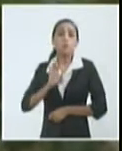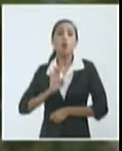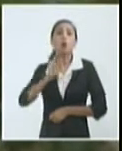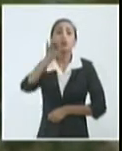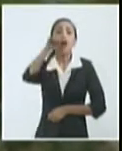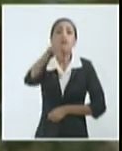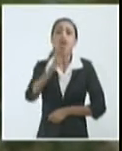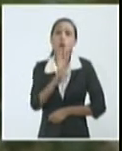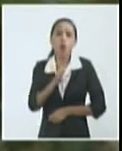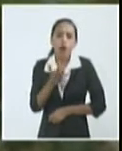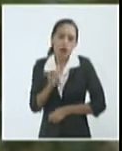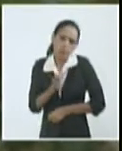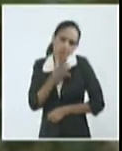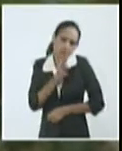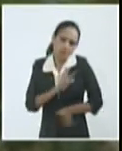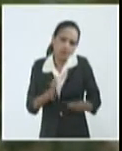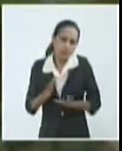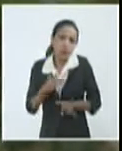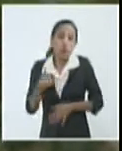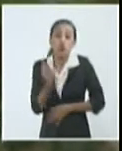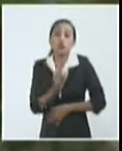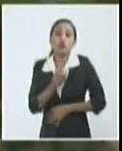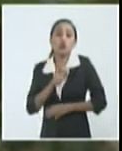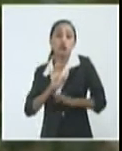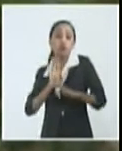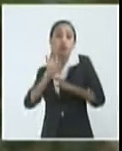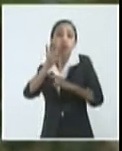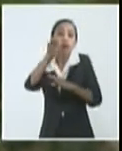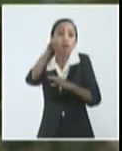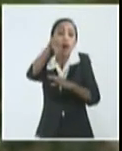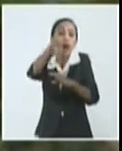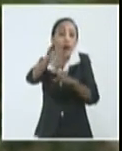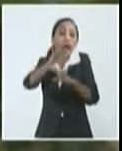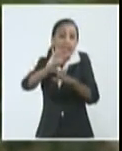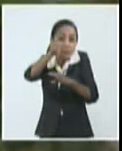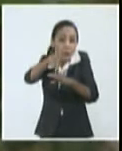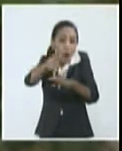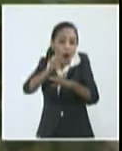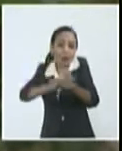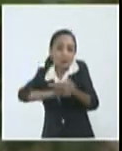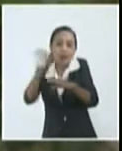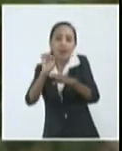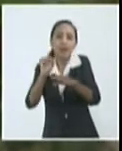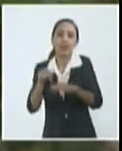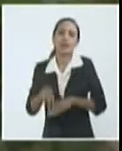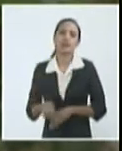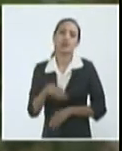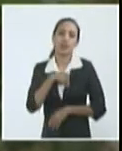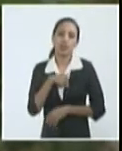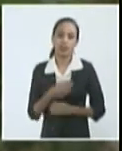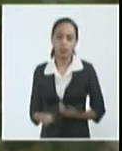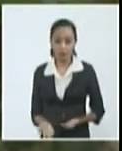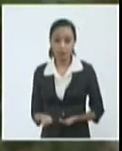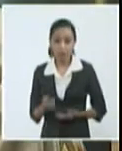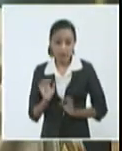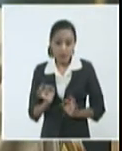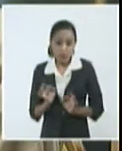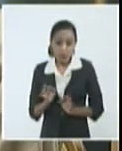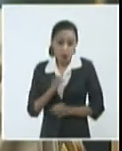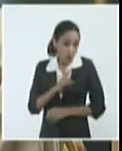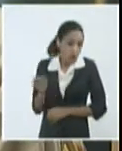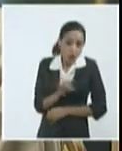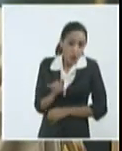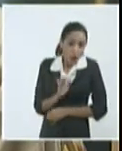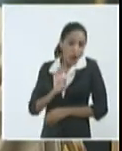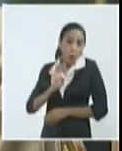tiempo de cosecha a partir de lo que hemos sembrado con ese esfuerzo, con esas realizaciones, con ese empeño.